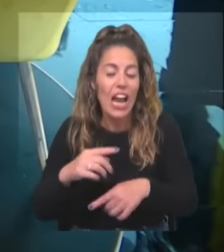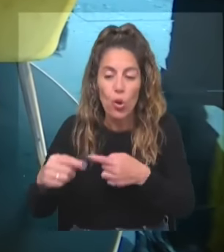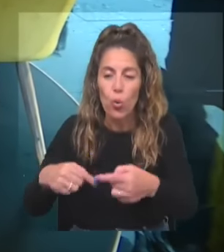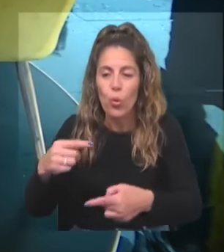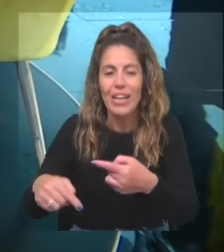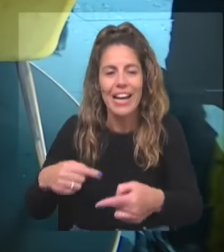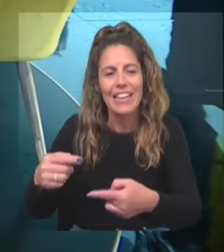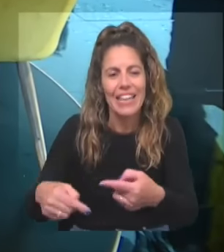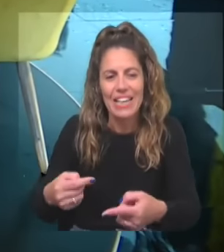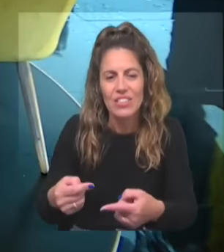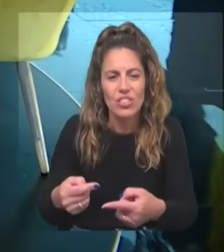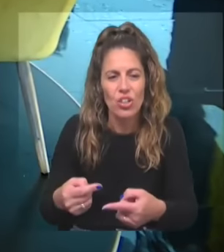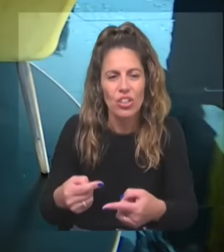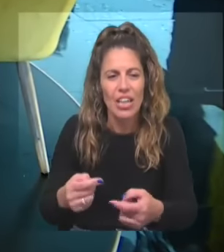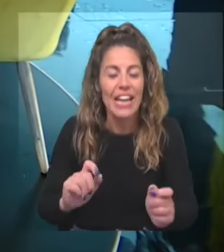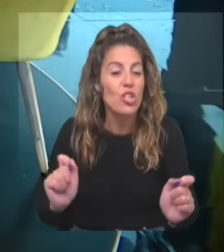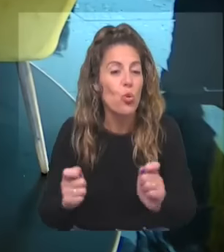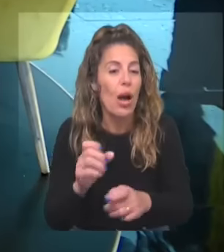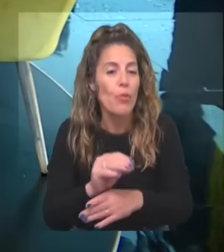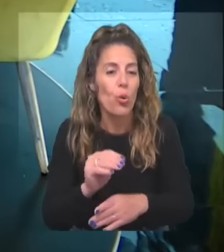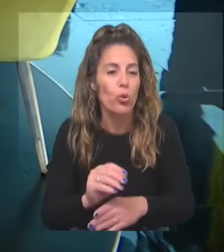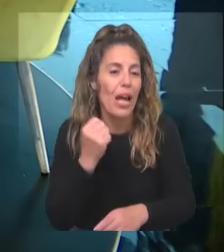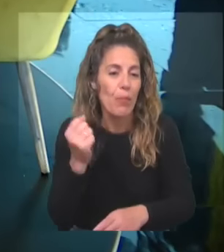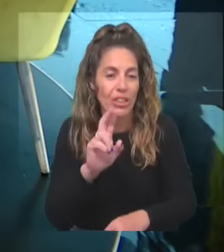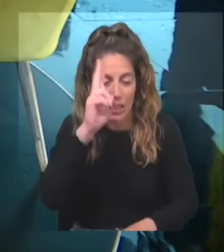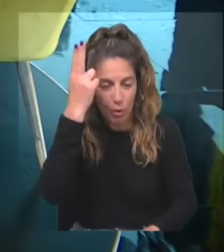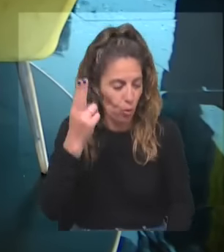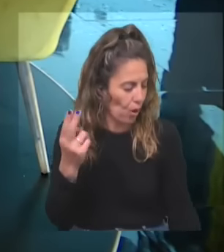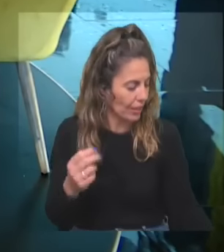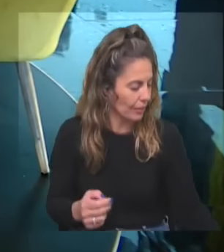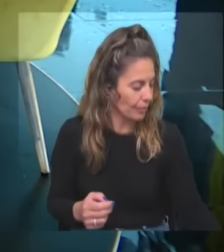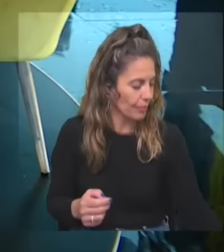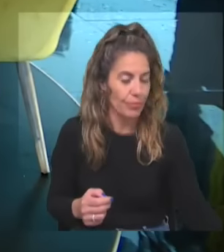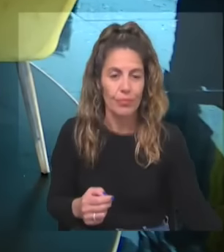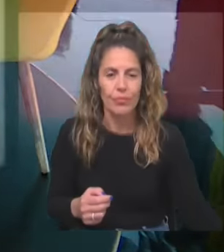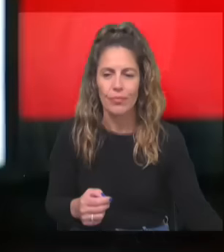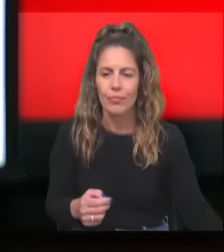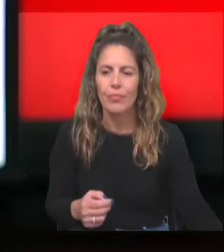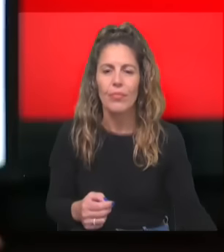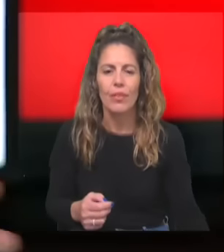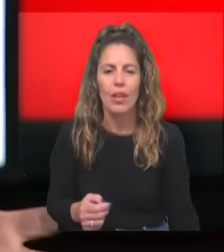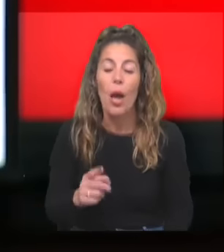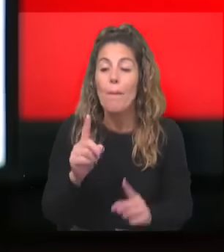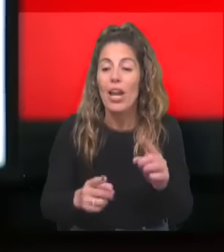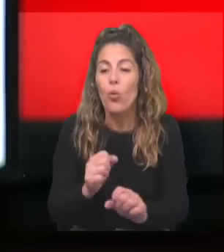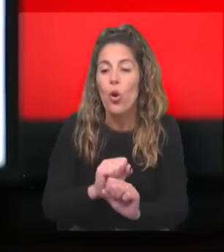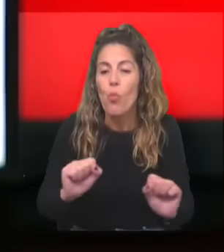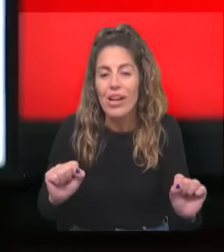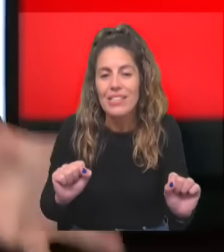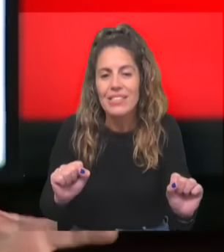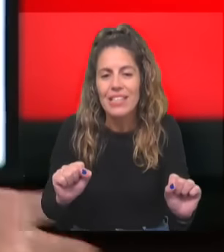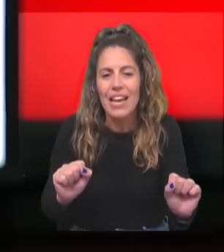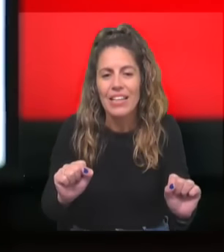es protagonista de un cambio cultural muy trascendente por Uruguay. Vivimos en un país que tiene cine claro. Propio. Para algunos puede ser una